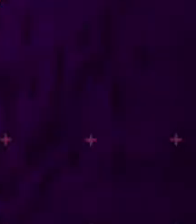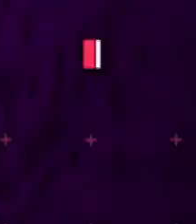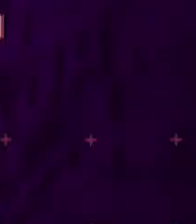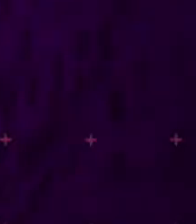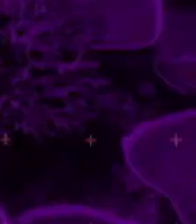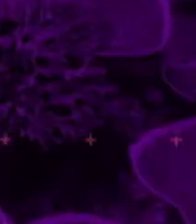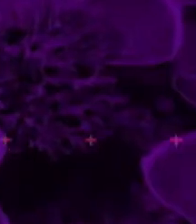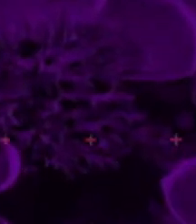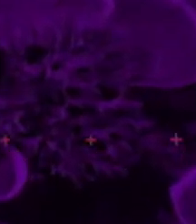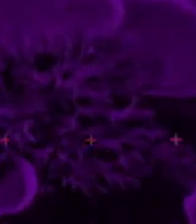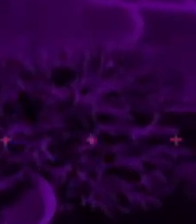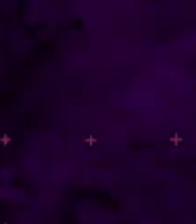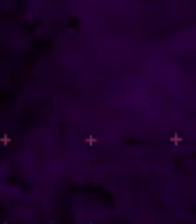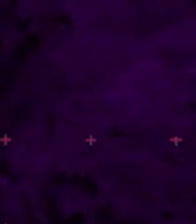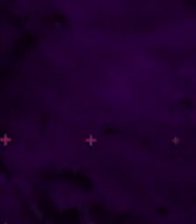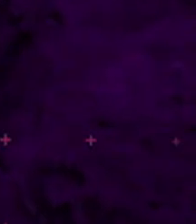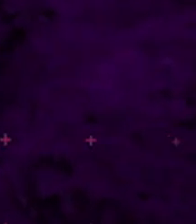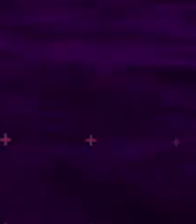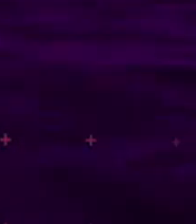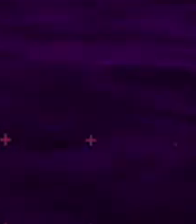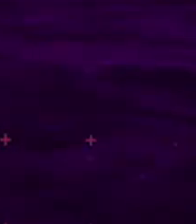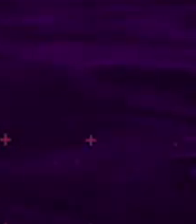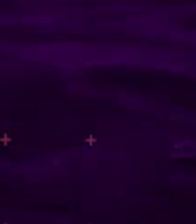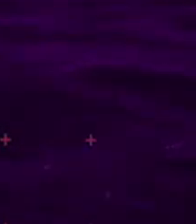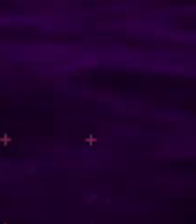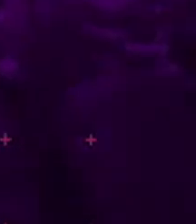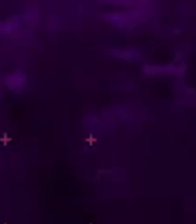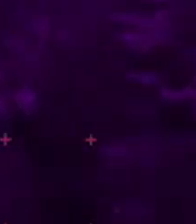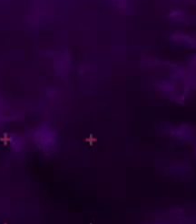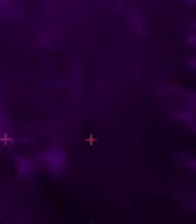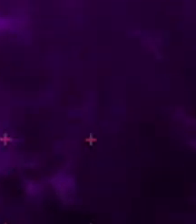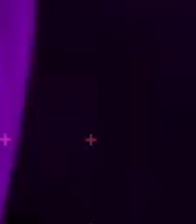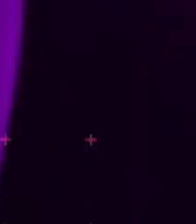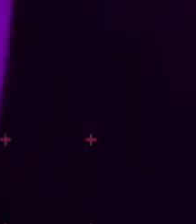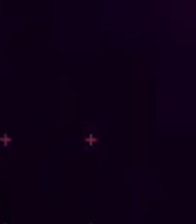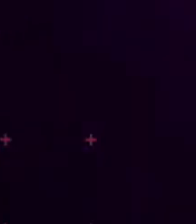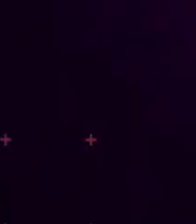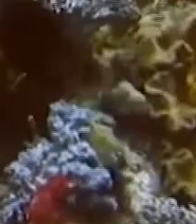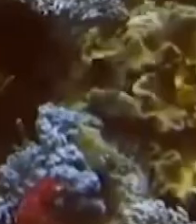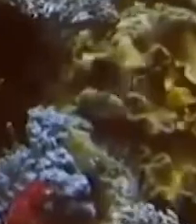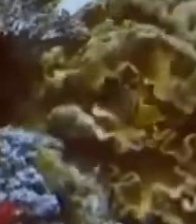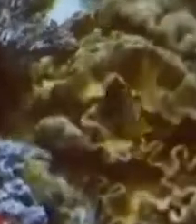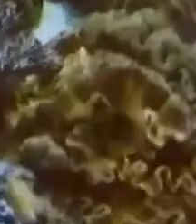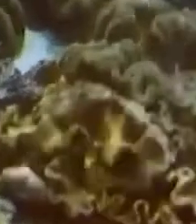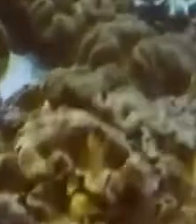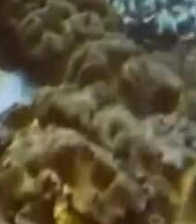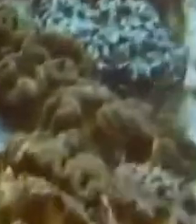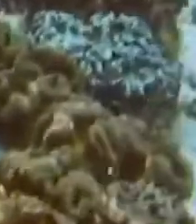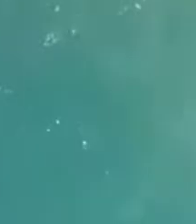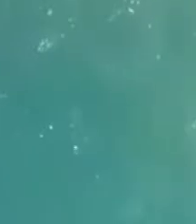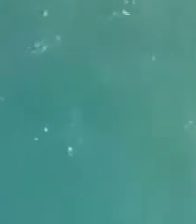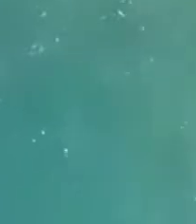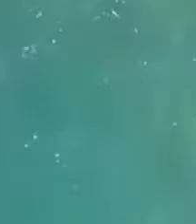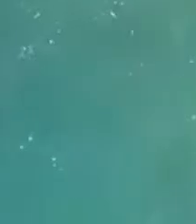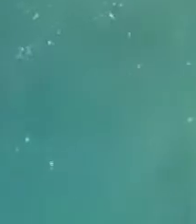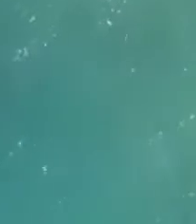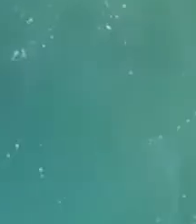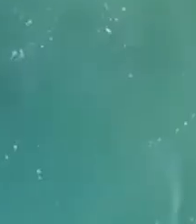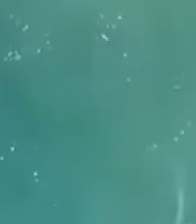Domingos Ecológicos, una franja dedicada a nuestro planeta, porque el conocimiento es